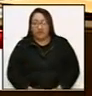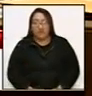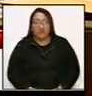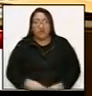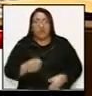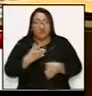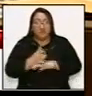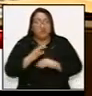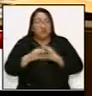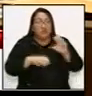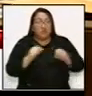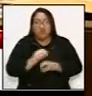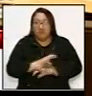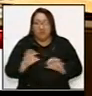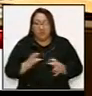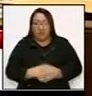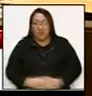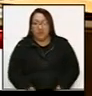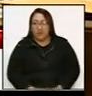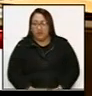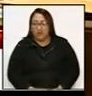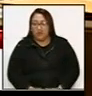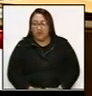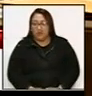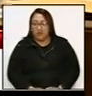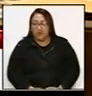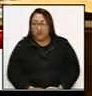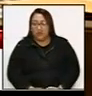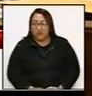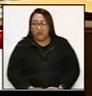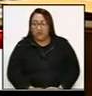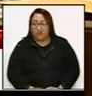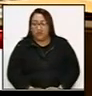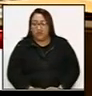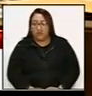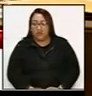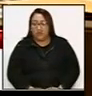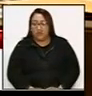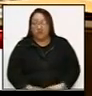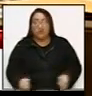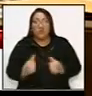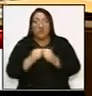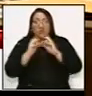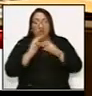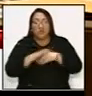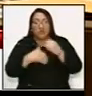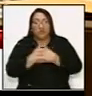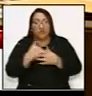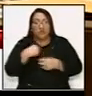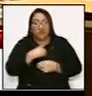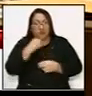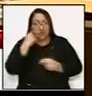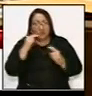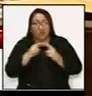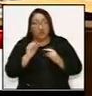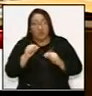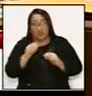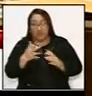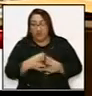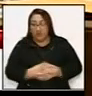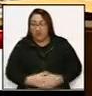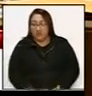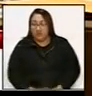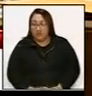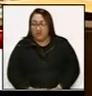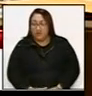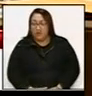no ha funcionado en lo absoluto y con los resultados que todos conocemos. Entonces, si les parece,